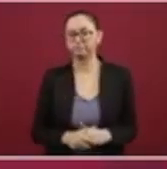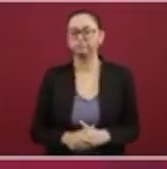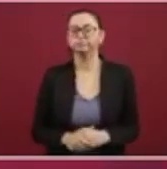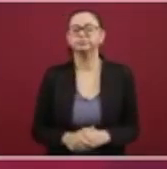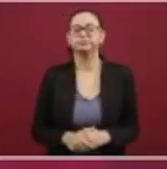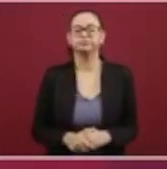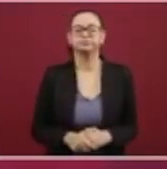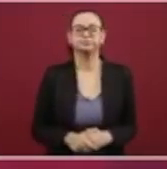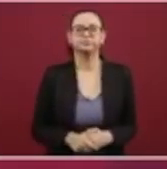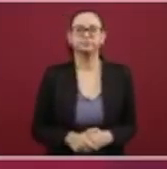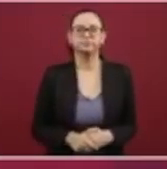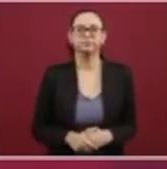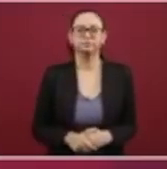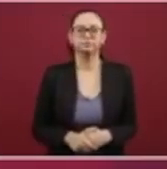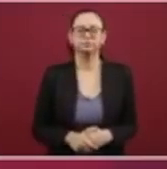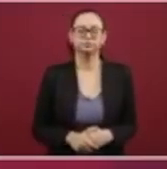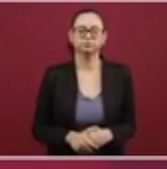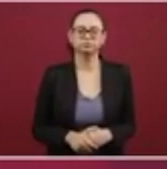oponen